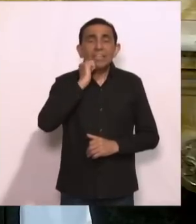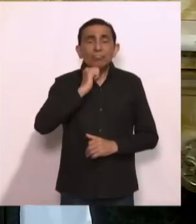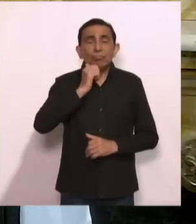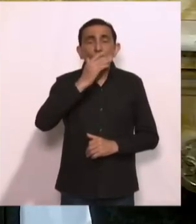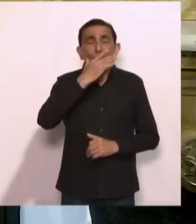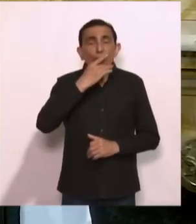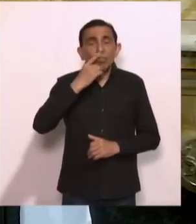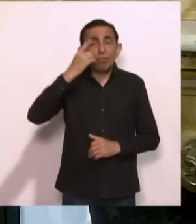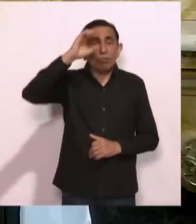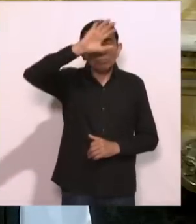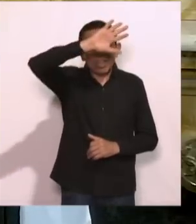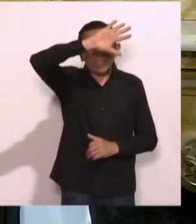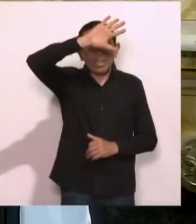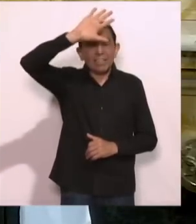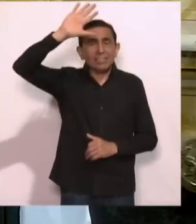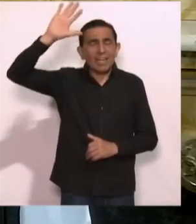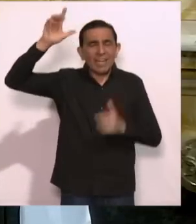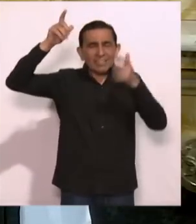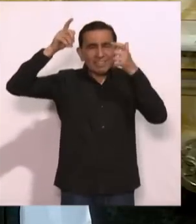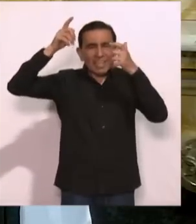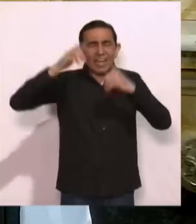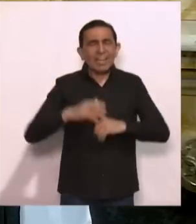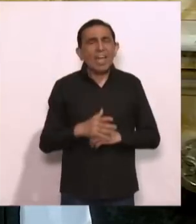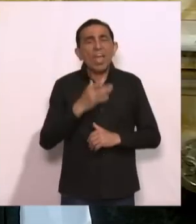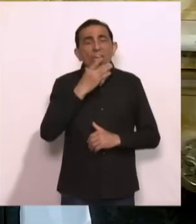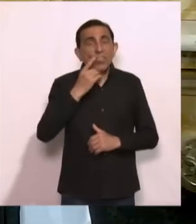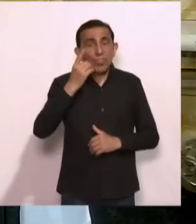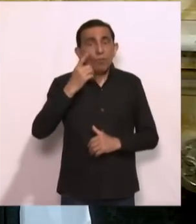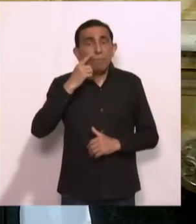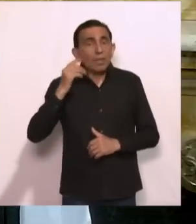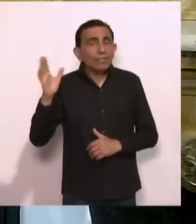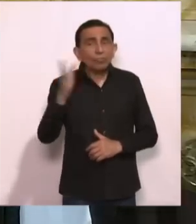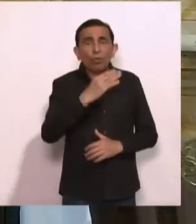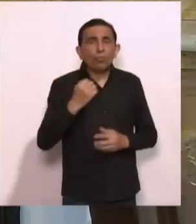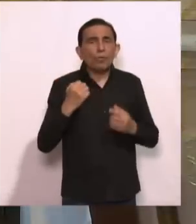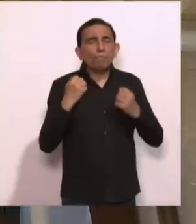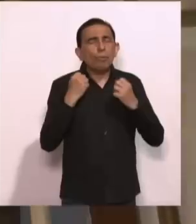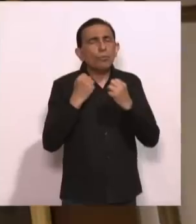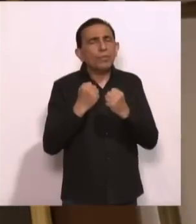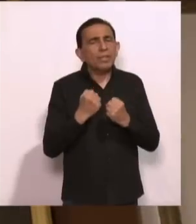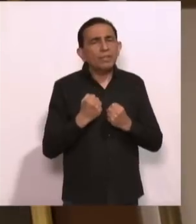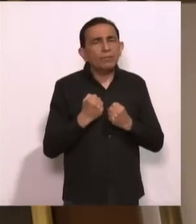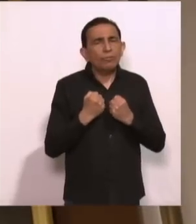Señor Dios, Rey Celestial, Dios Padre